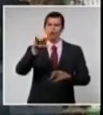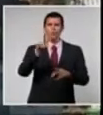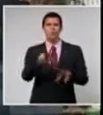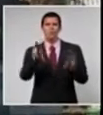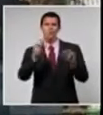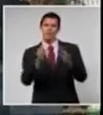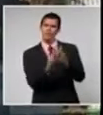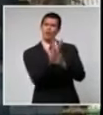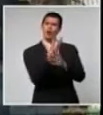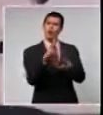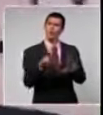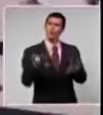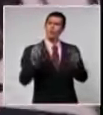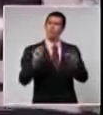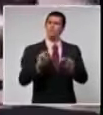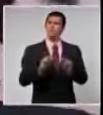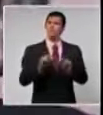de más de 2000 años.